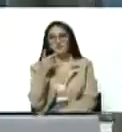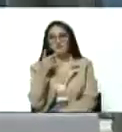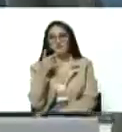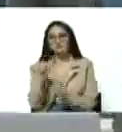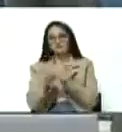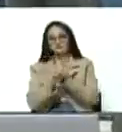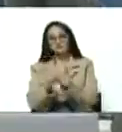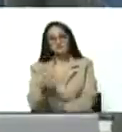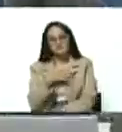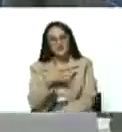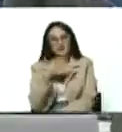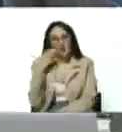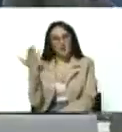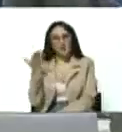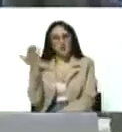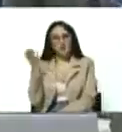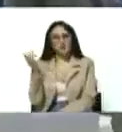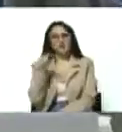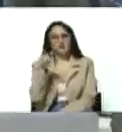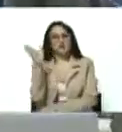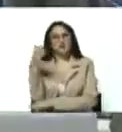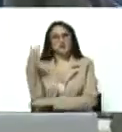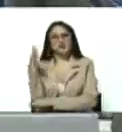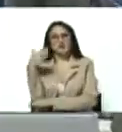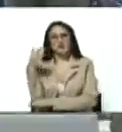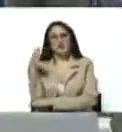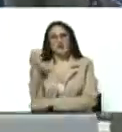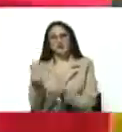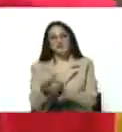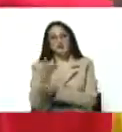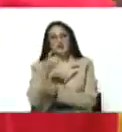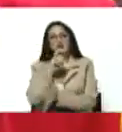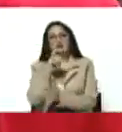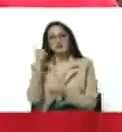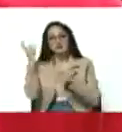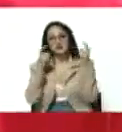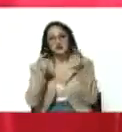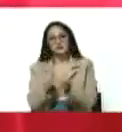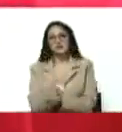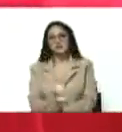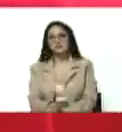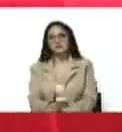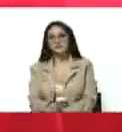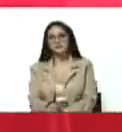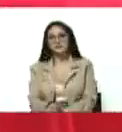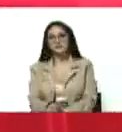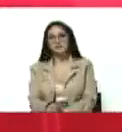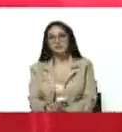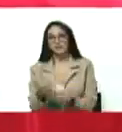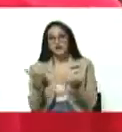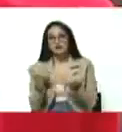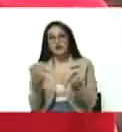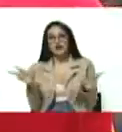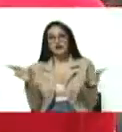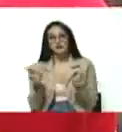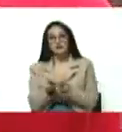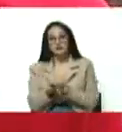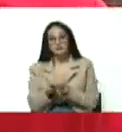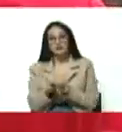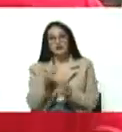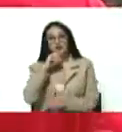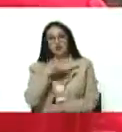Sintámonos orgullosos de este estandarte, de esta bandera creada por nuestro comandante Chávez. Aquí está resumida